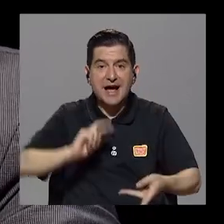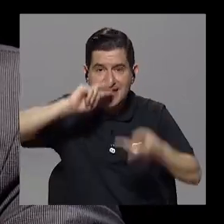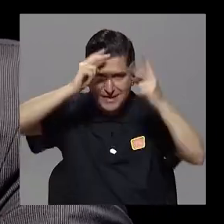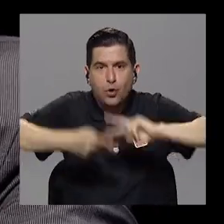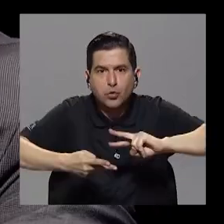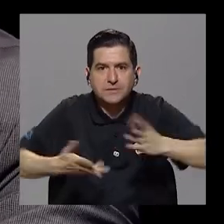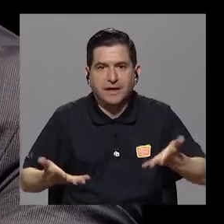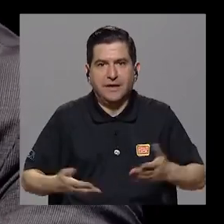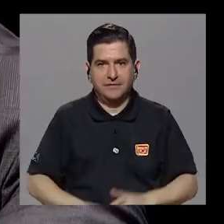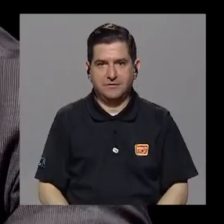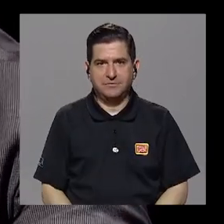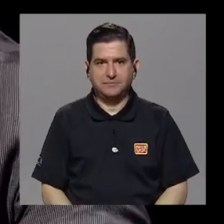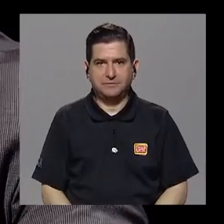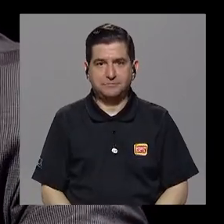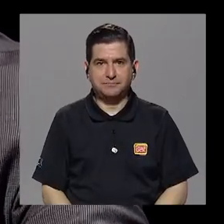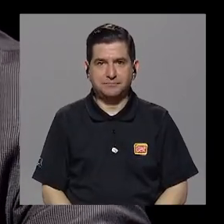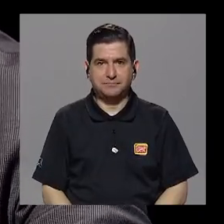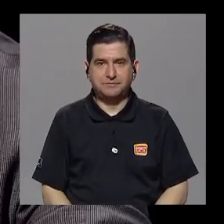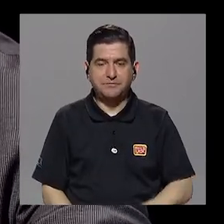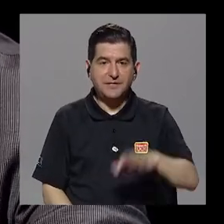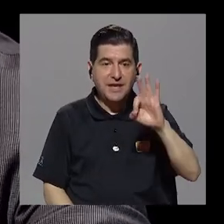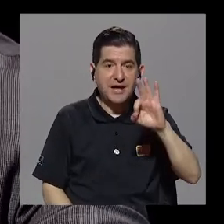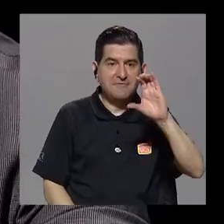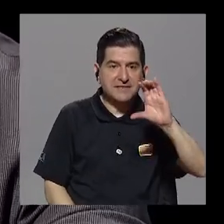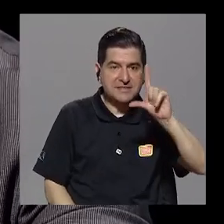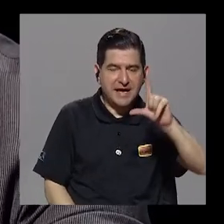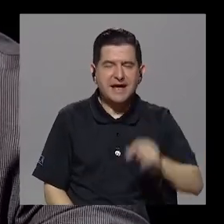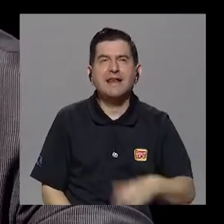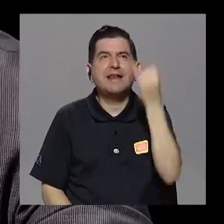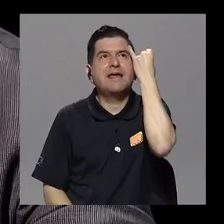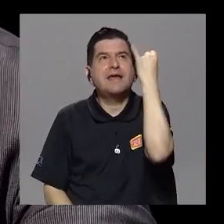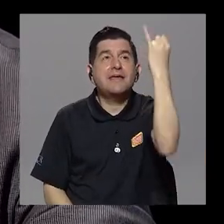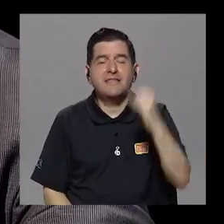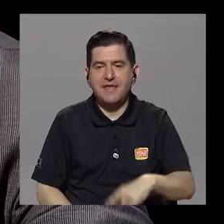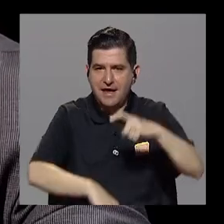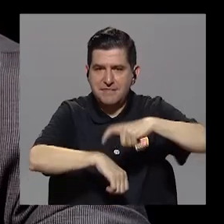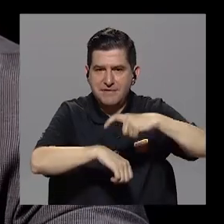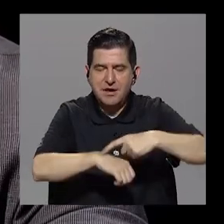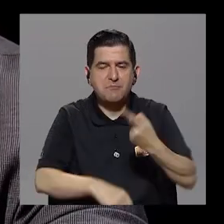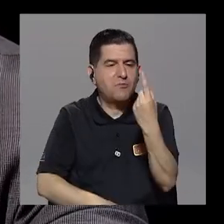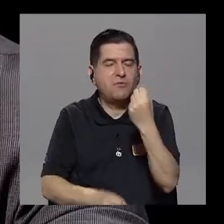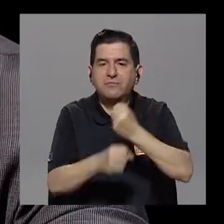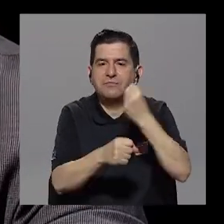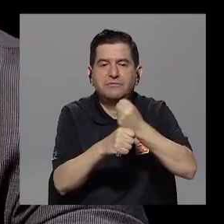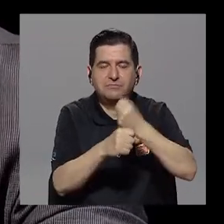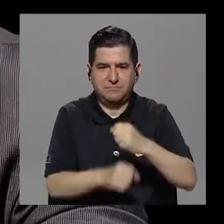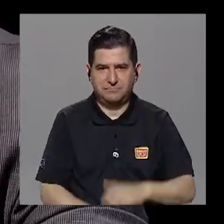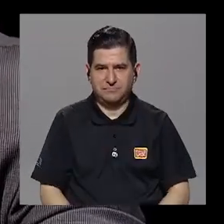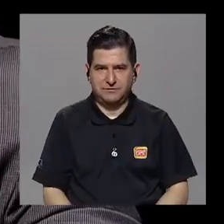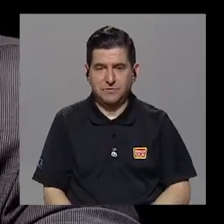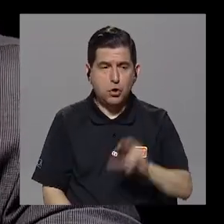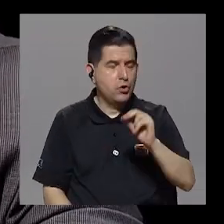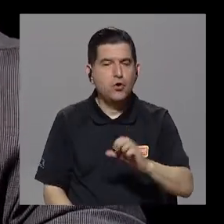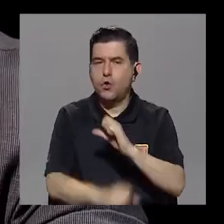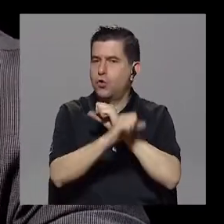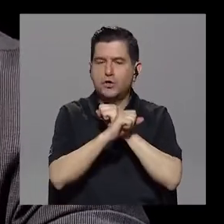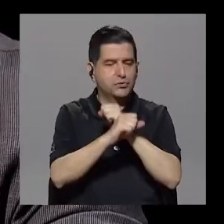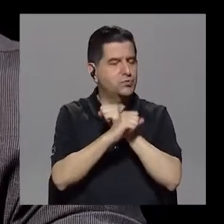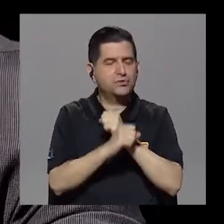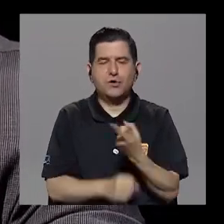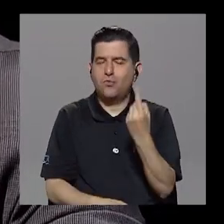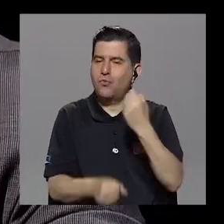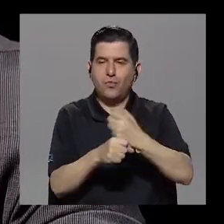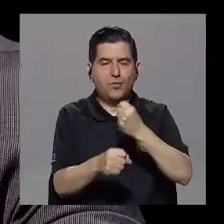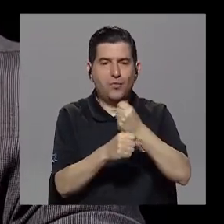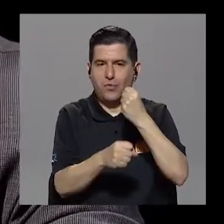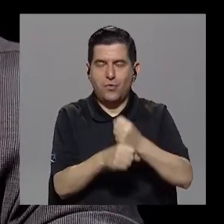bebé completamente, digamos. O sea, el FCL se concibió para el periodo de desempleo. No es un seguro de